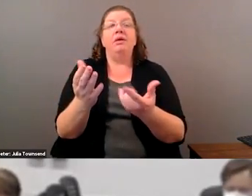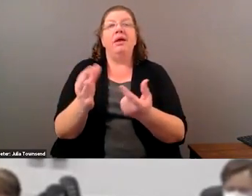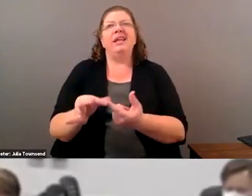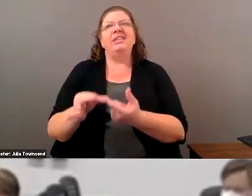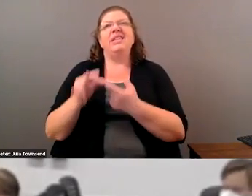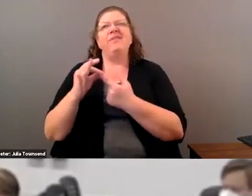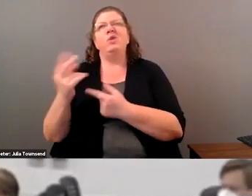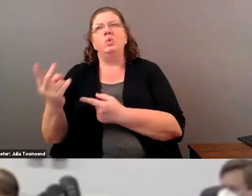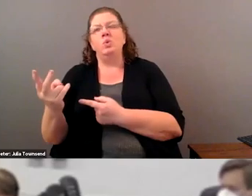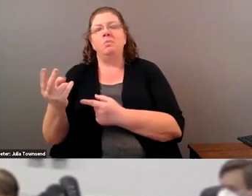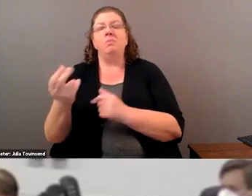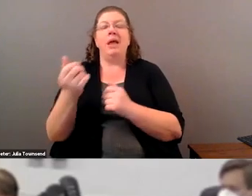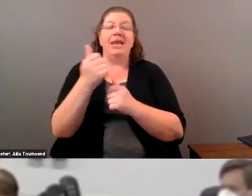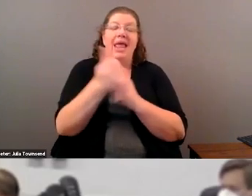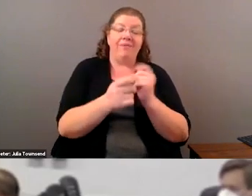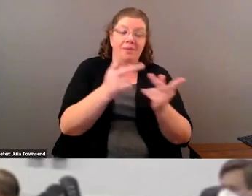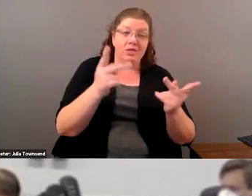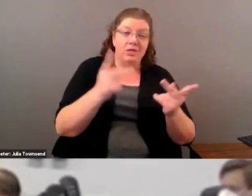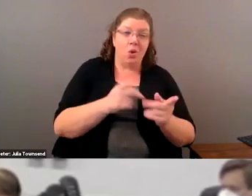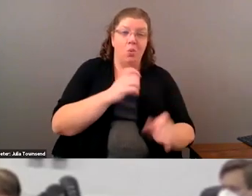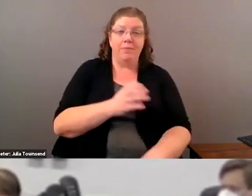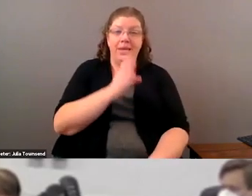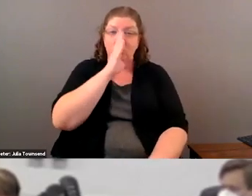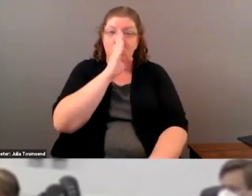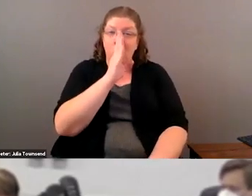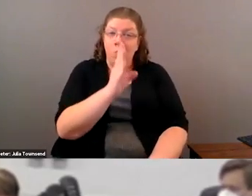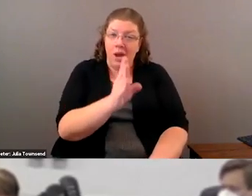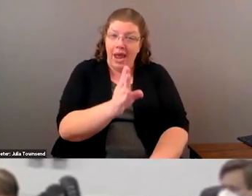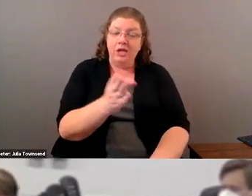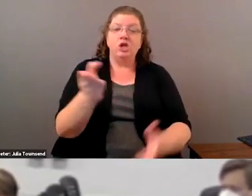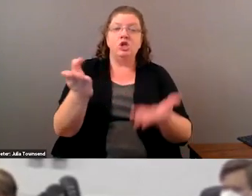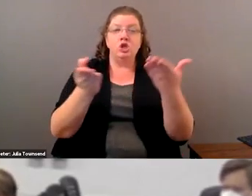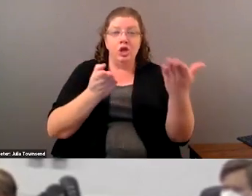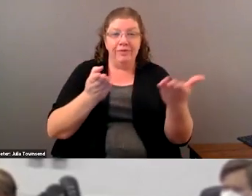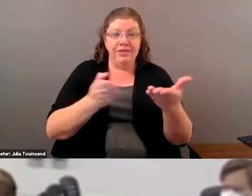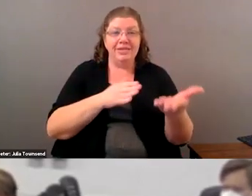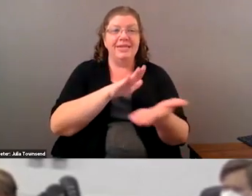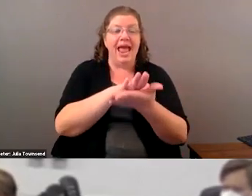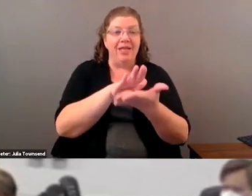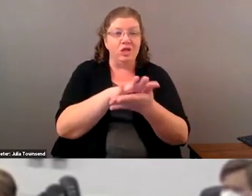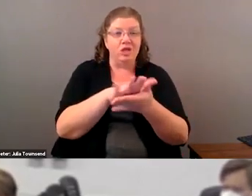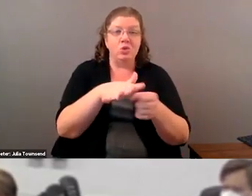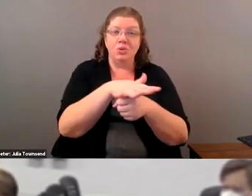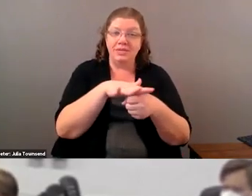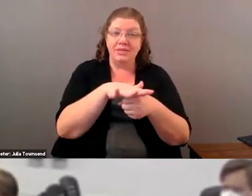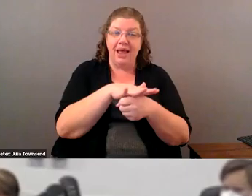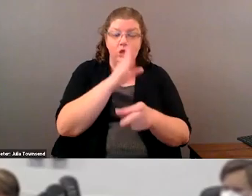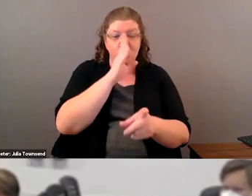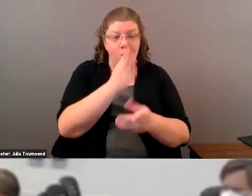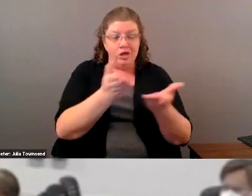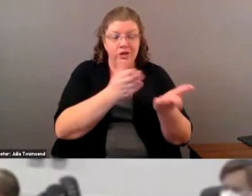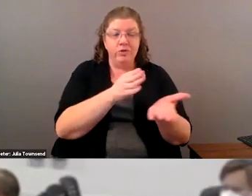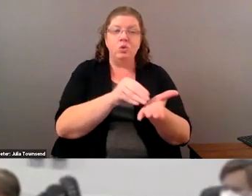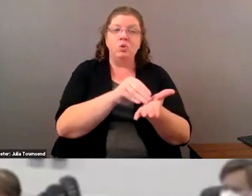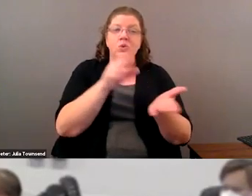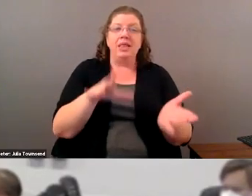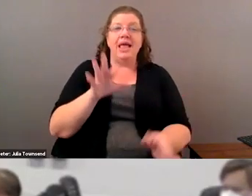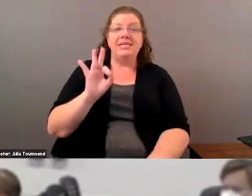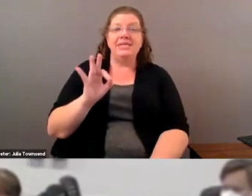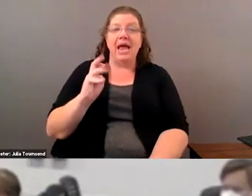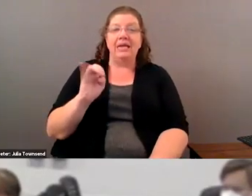es que cada una de las posiciones nombradas aquí voy a hacer la excepción en dos pero cada uno de los cargos va a hacer servicios